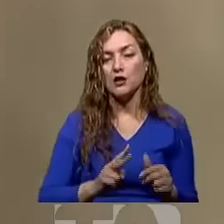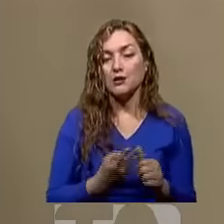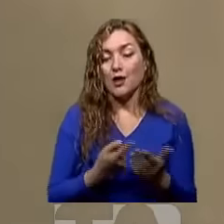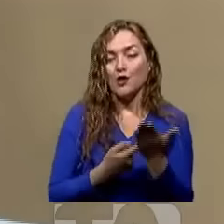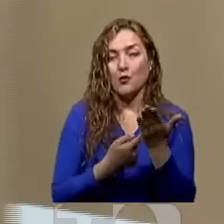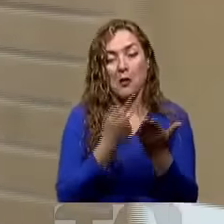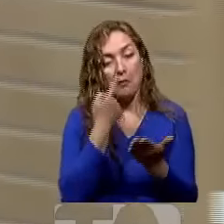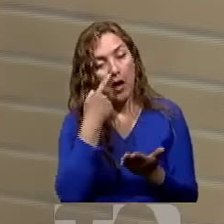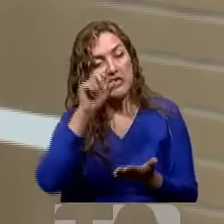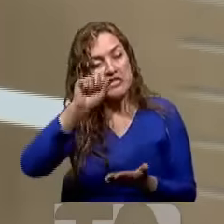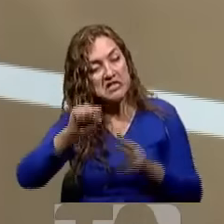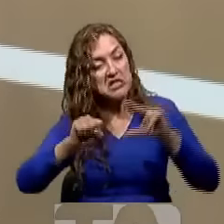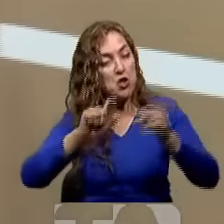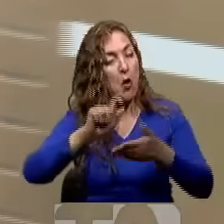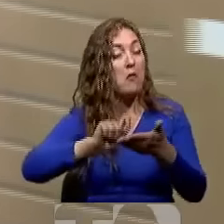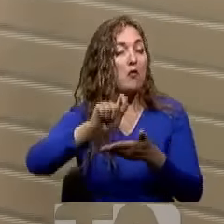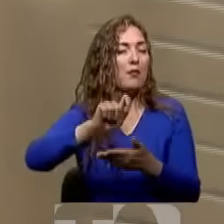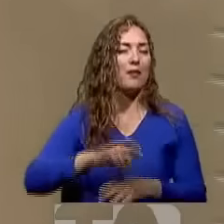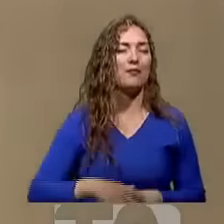no aprobar la normativa.